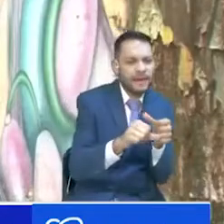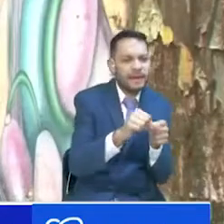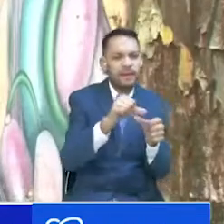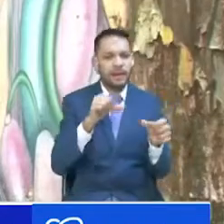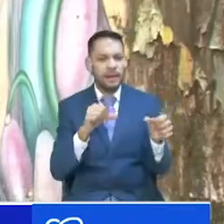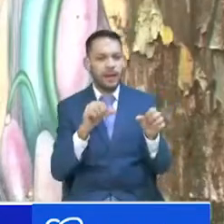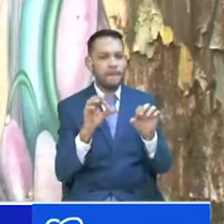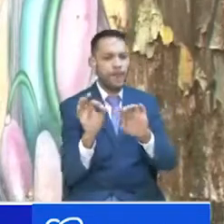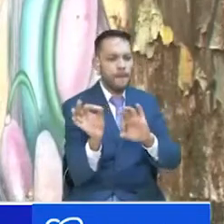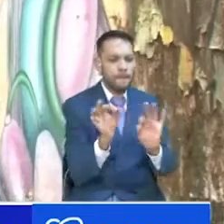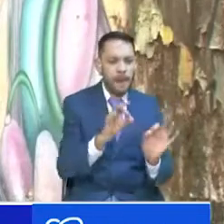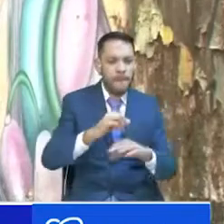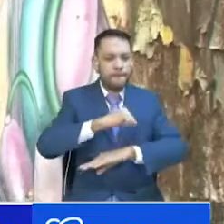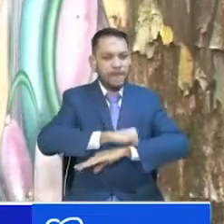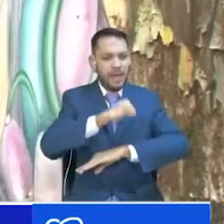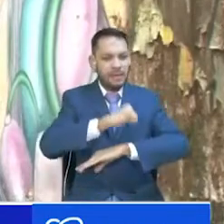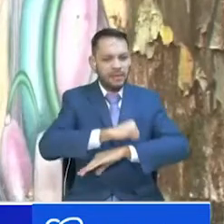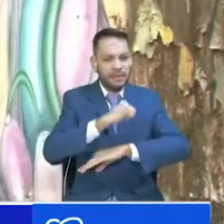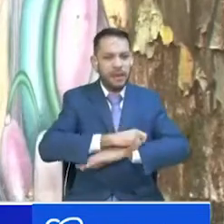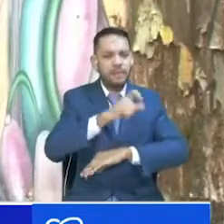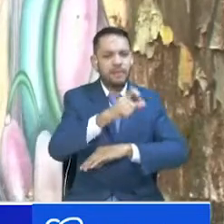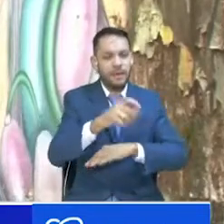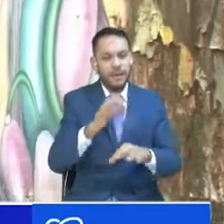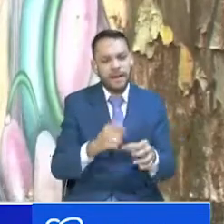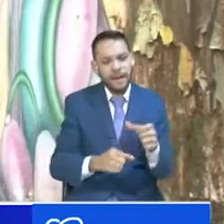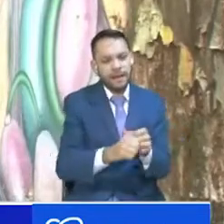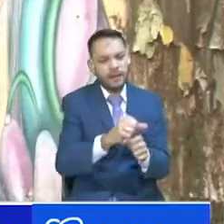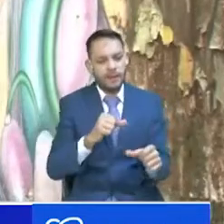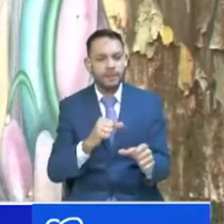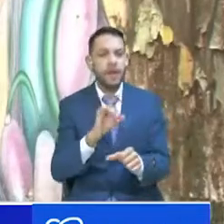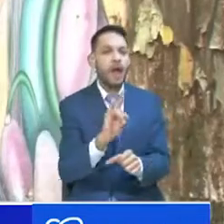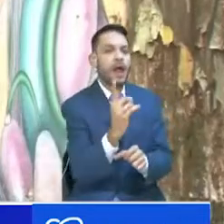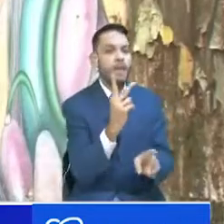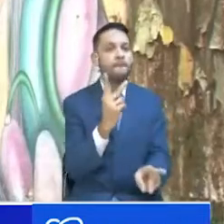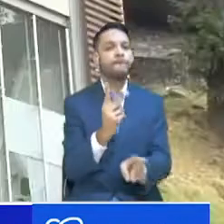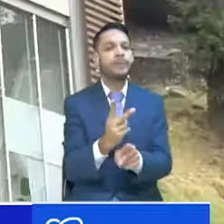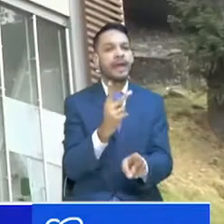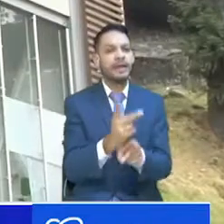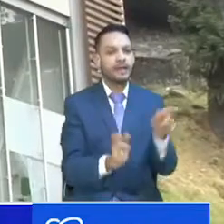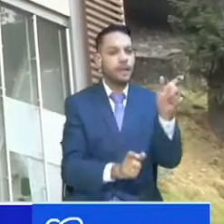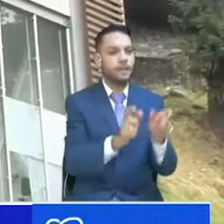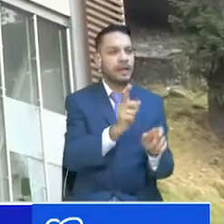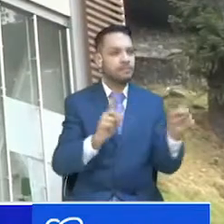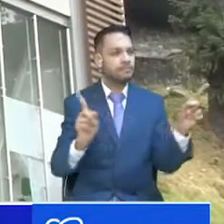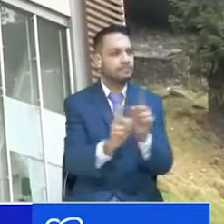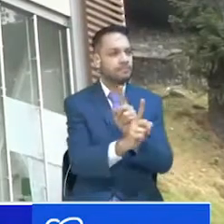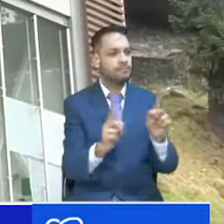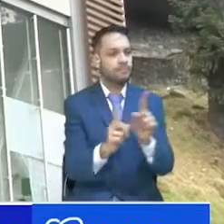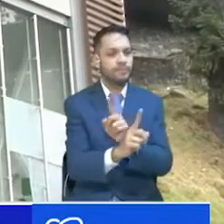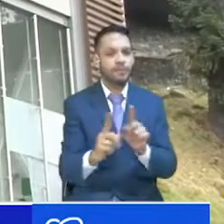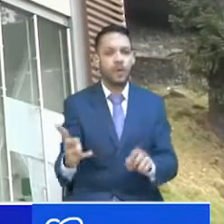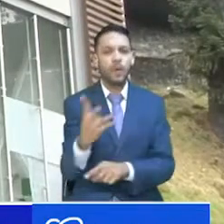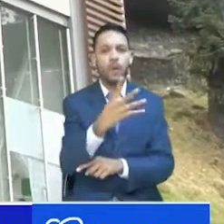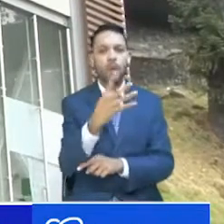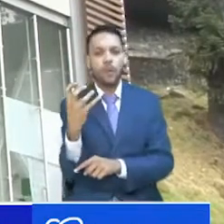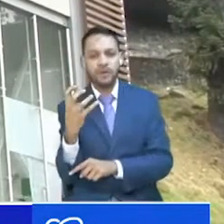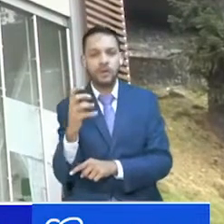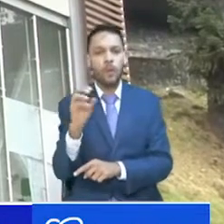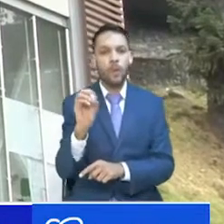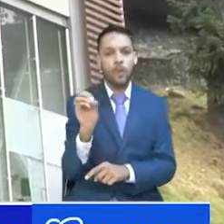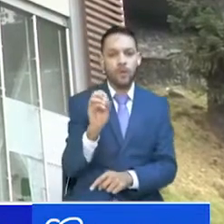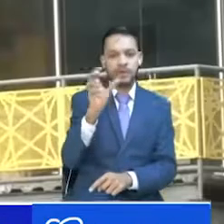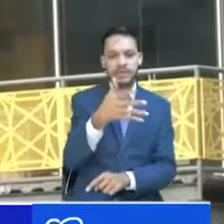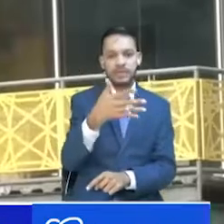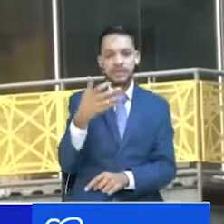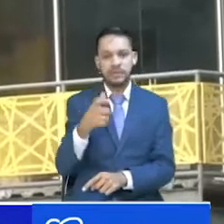la secretaria de movilidad para no generar un posible riesgo para las personas los transeúntes entre 400 y 500 deportistas se